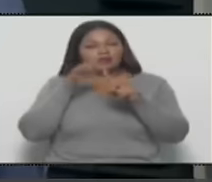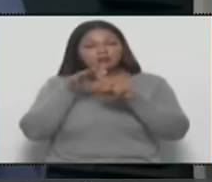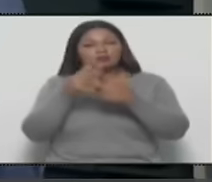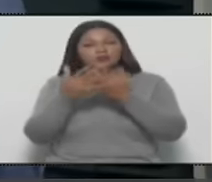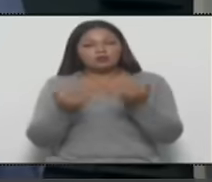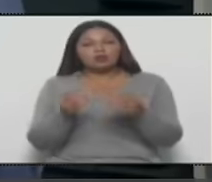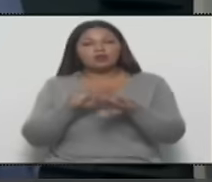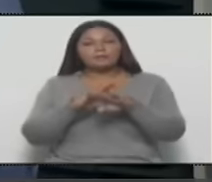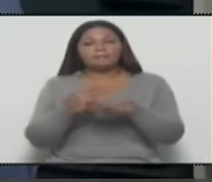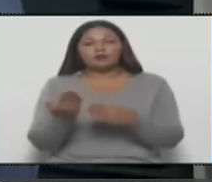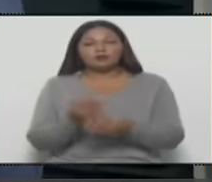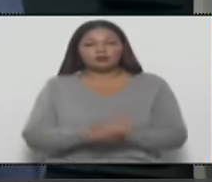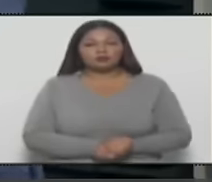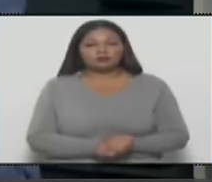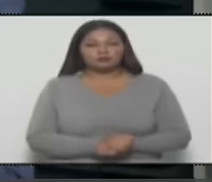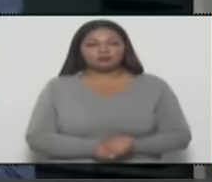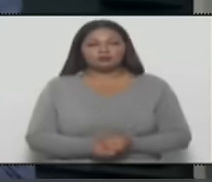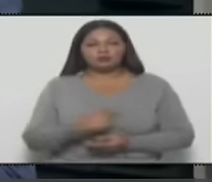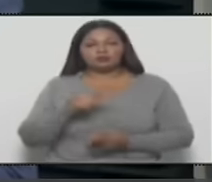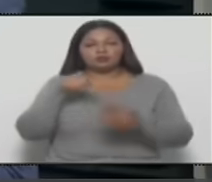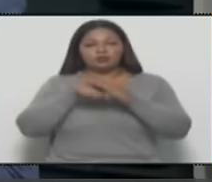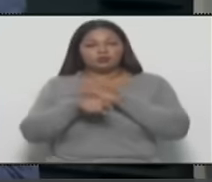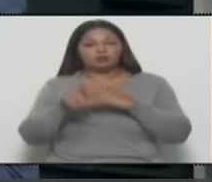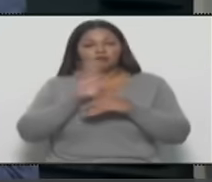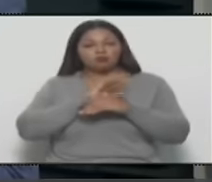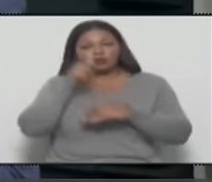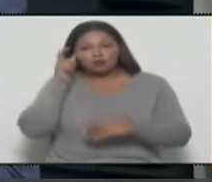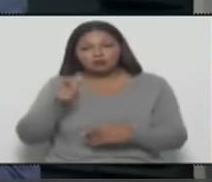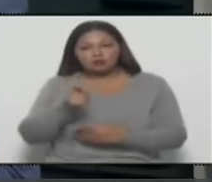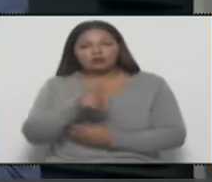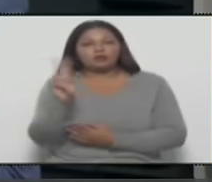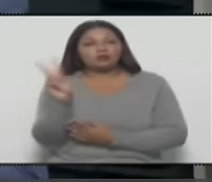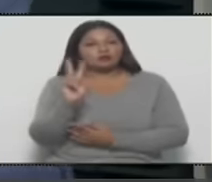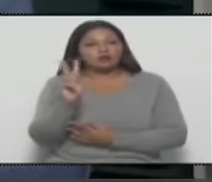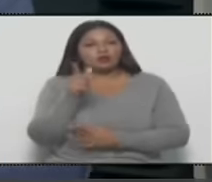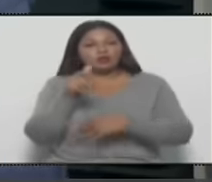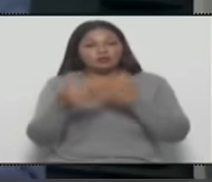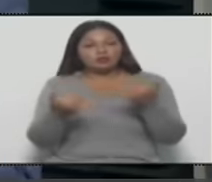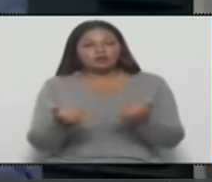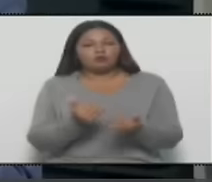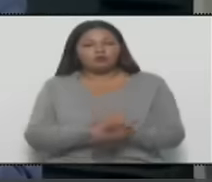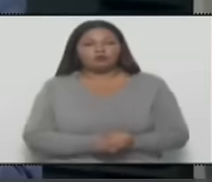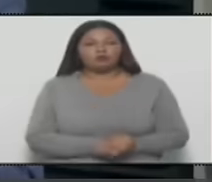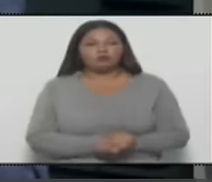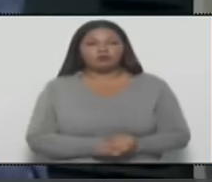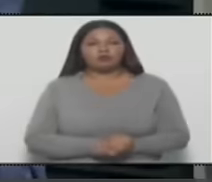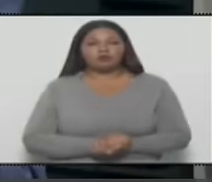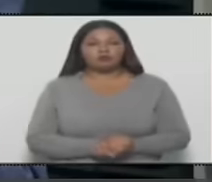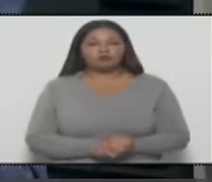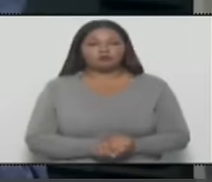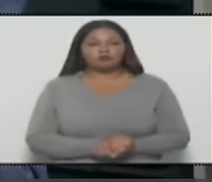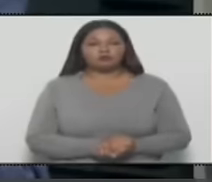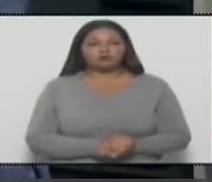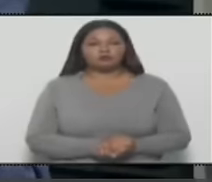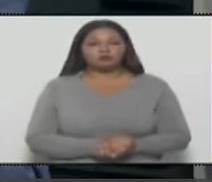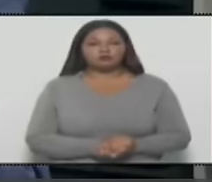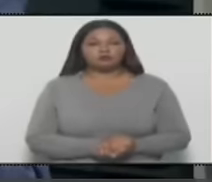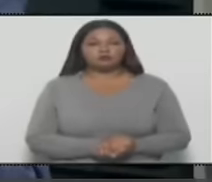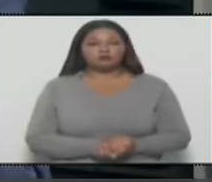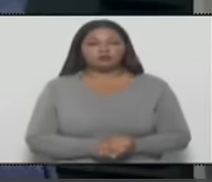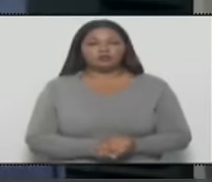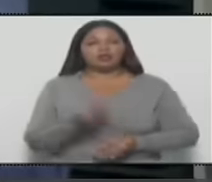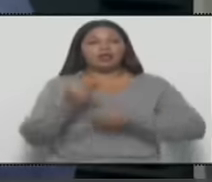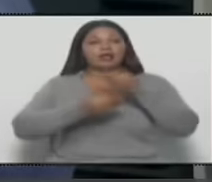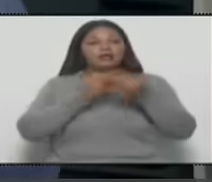porque a lo interno el pueblo venezolano no puede ingresar a esos portales para continuar, okay, realizando todas